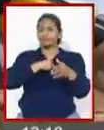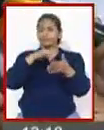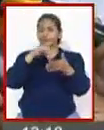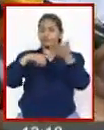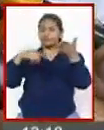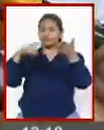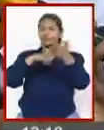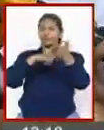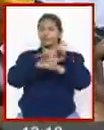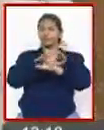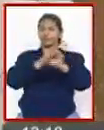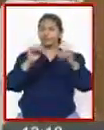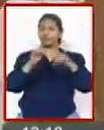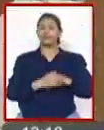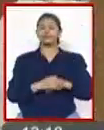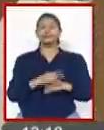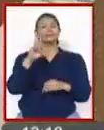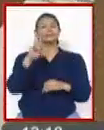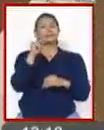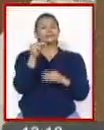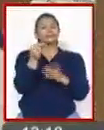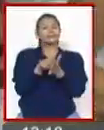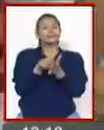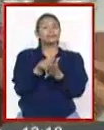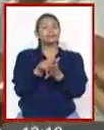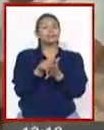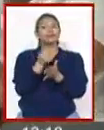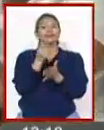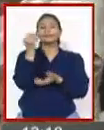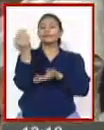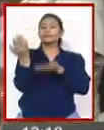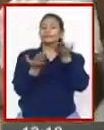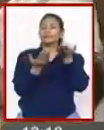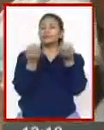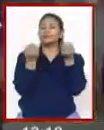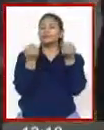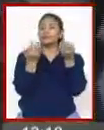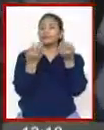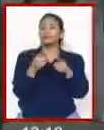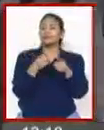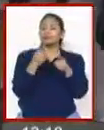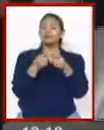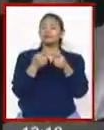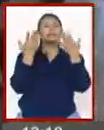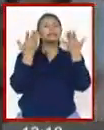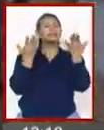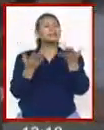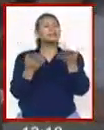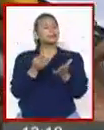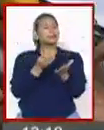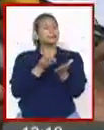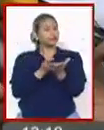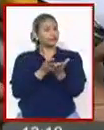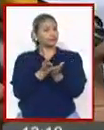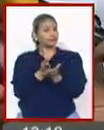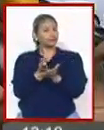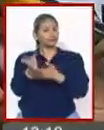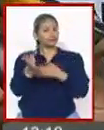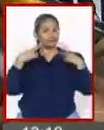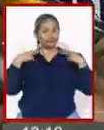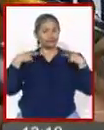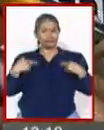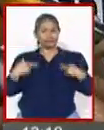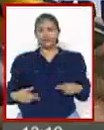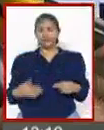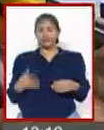votar la población, no se contabiliza, solamente sirve para estadística. Entonces, eso ahí está violando los derechos humanos, porque entonces